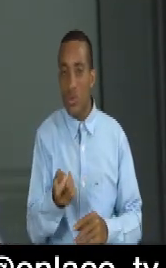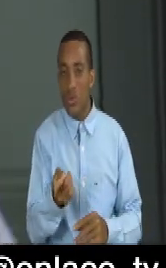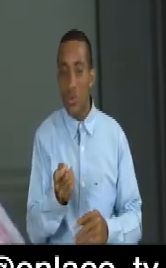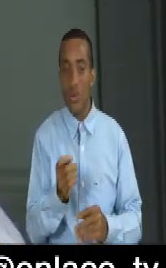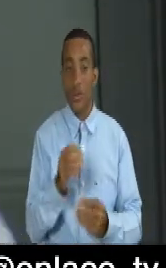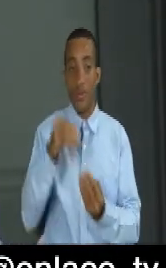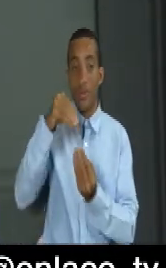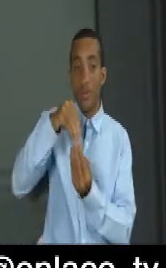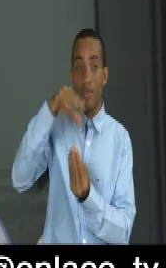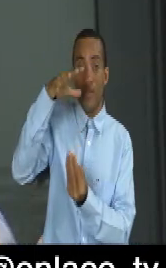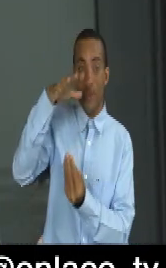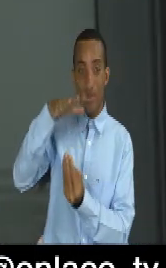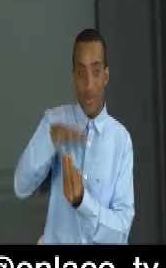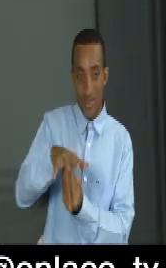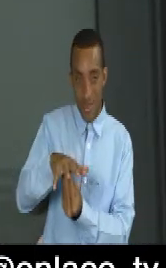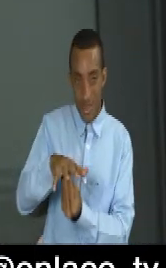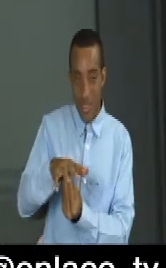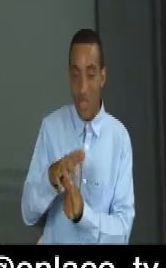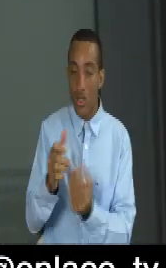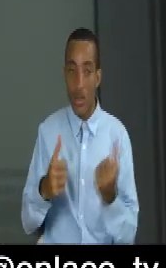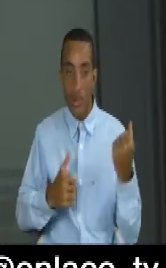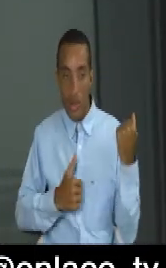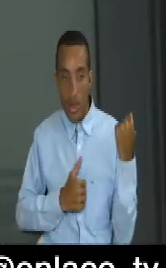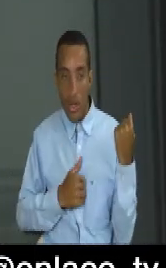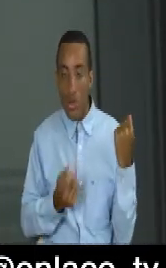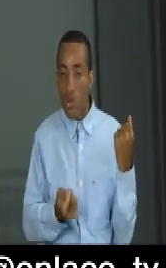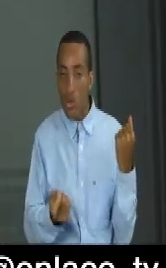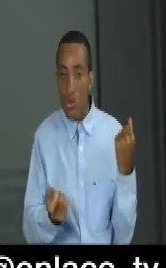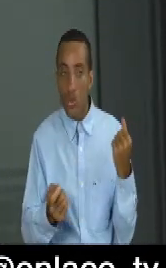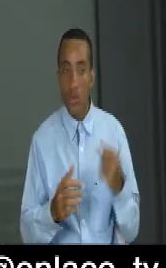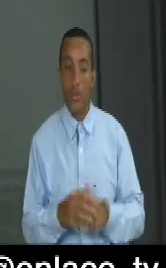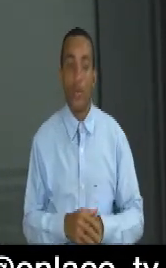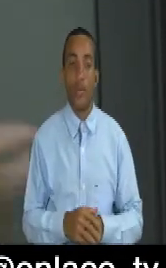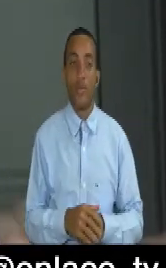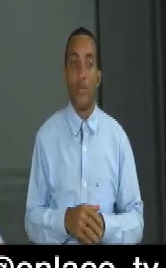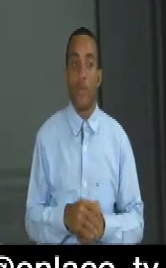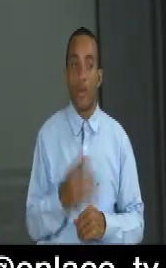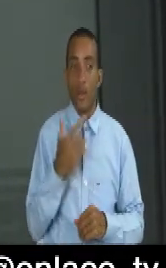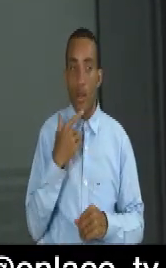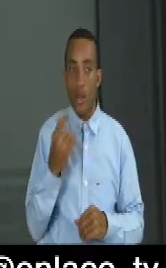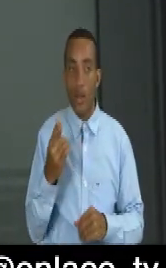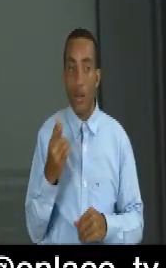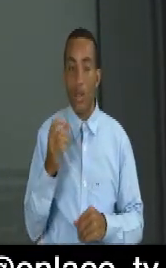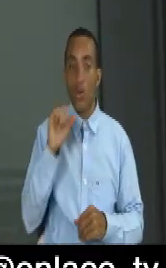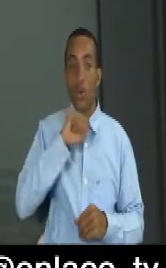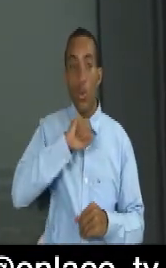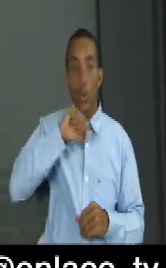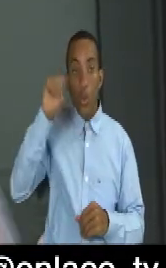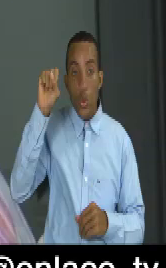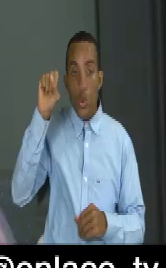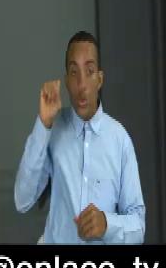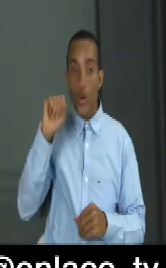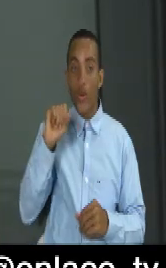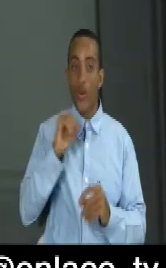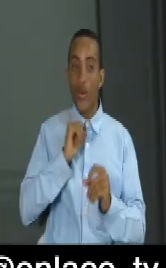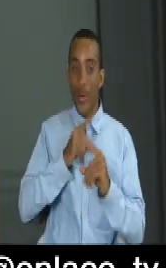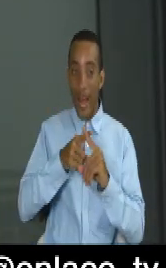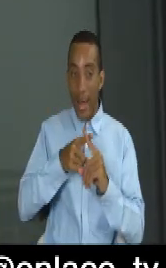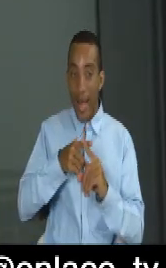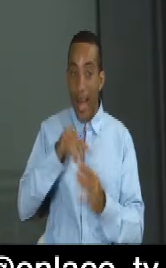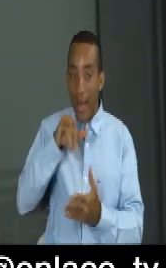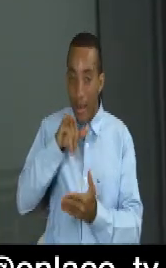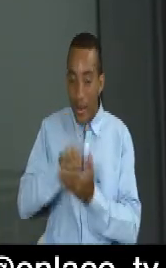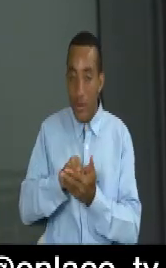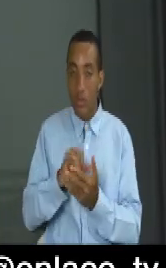militar. Recuerden, pasos abajo del distrito militar, o sea, como quien va para la Uso Vieja, ahí en la